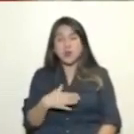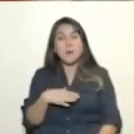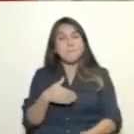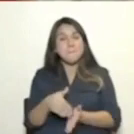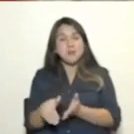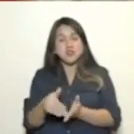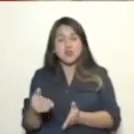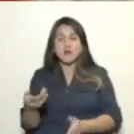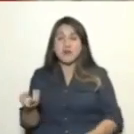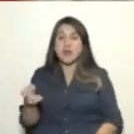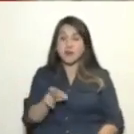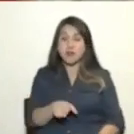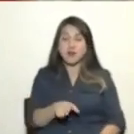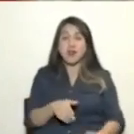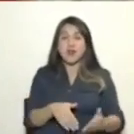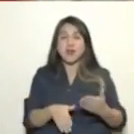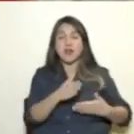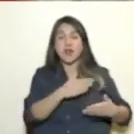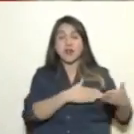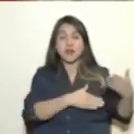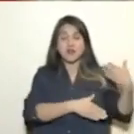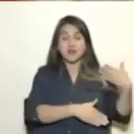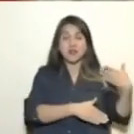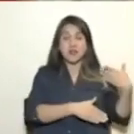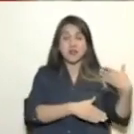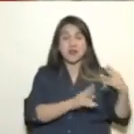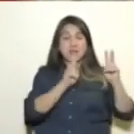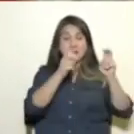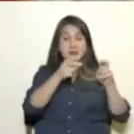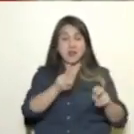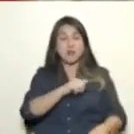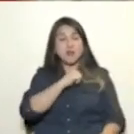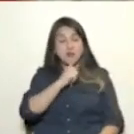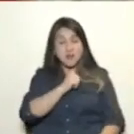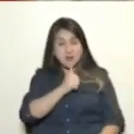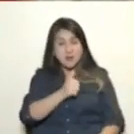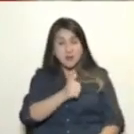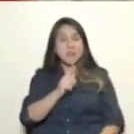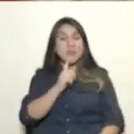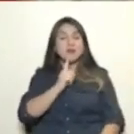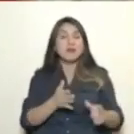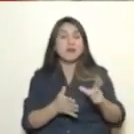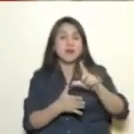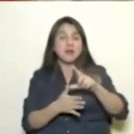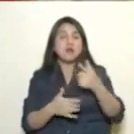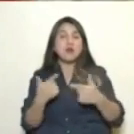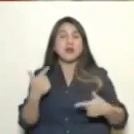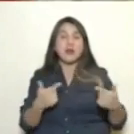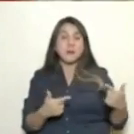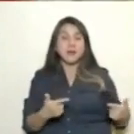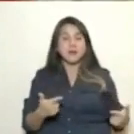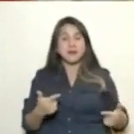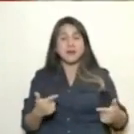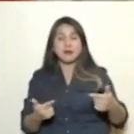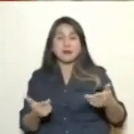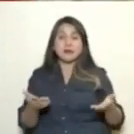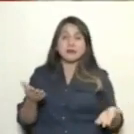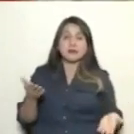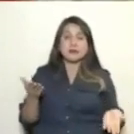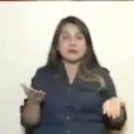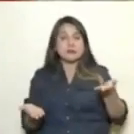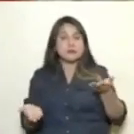millones que van a volver, retroceder hacia la línea de pobreza. Vamos a tener una... Tenemos una Latinoamérica políticamente inestable, no se